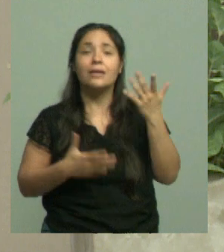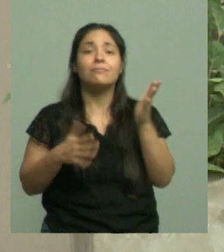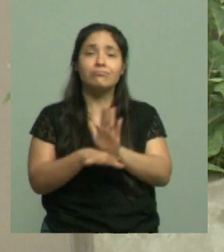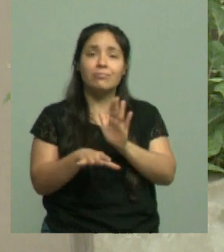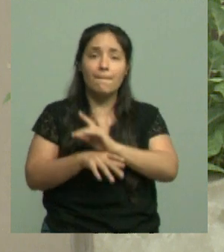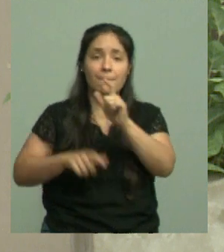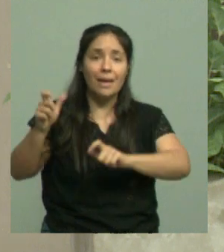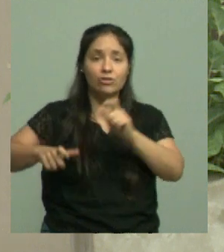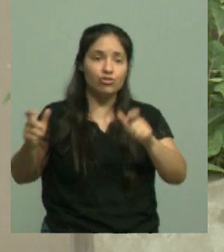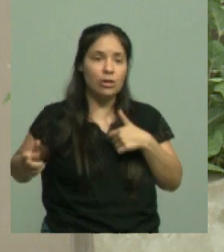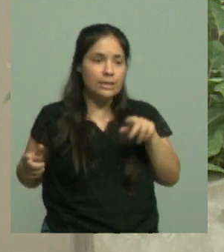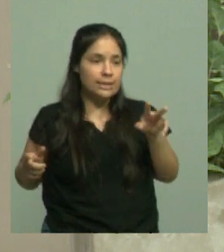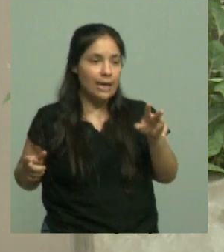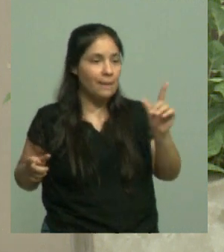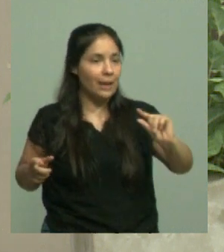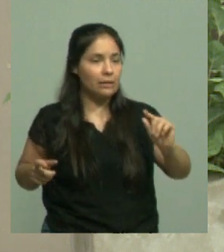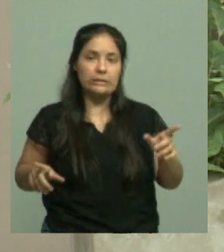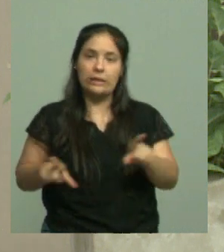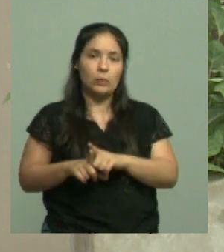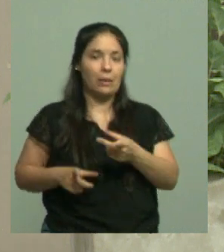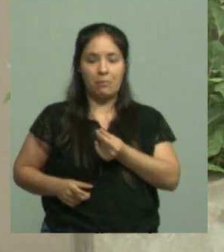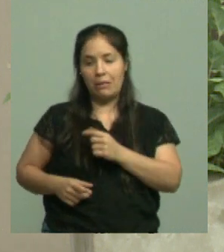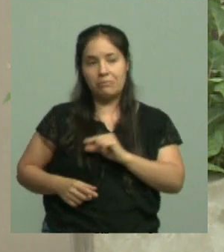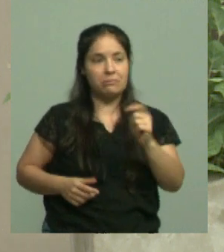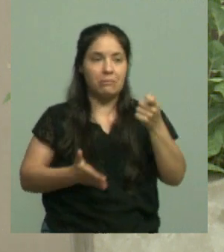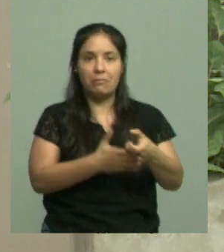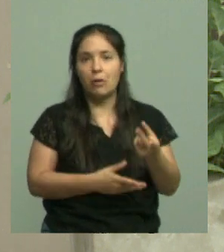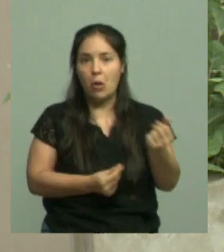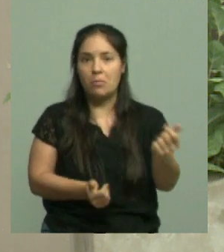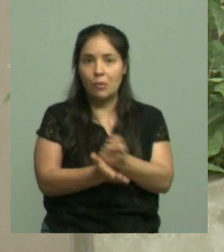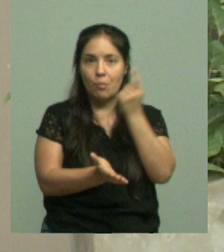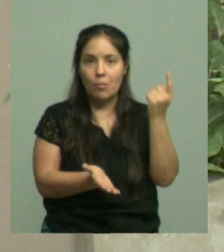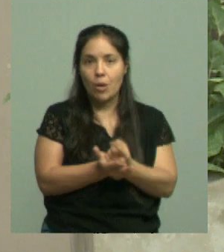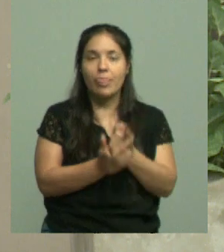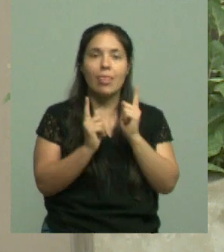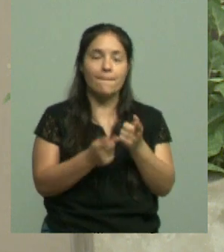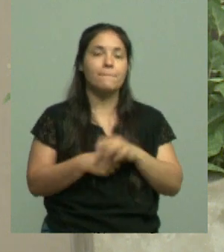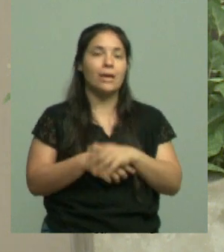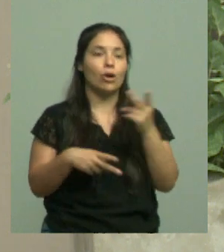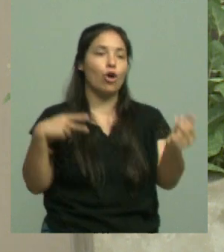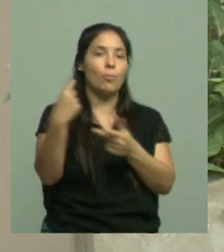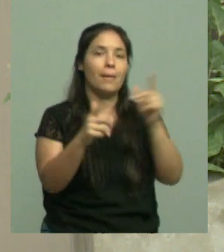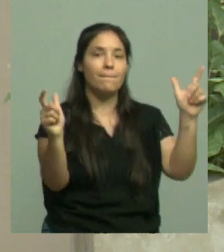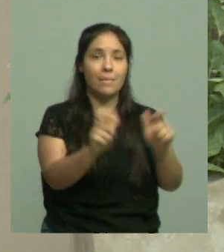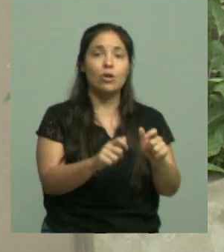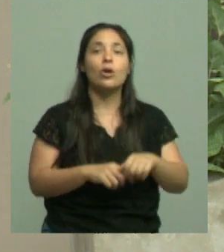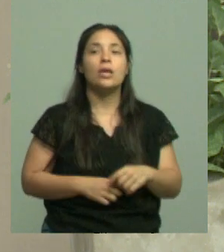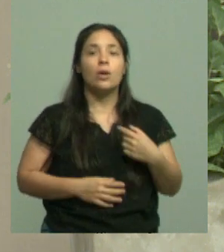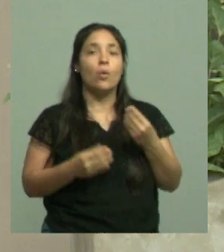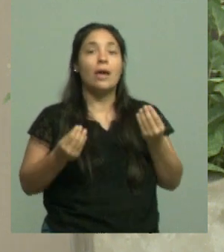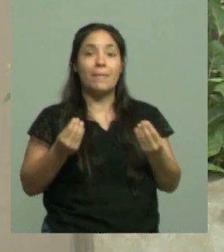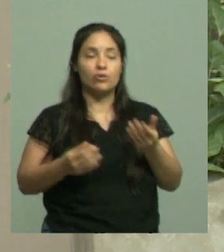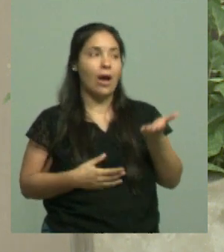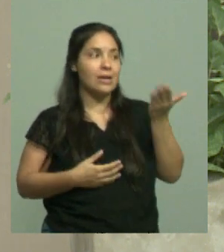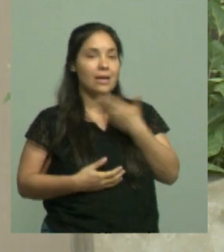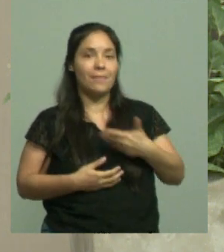comprar, que prioriza otras cosas. También se da ese fenómeno, caída del consumo. Y de pronto tenemos un Javier Milei que anoche cuando